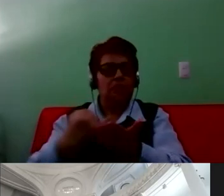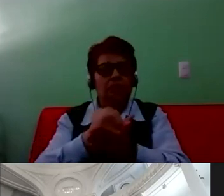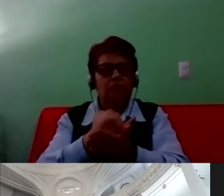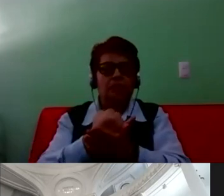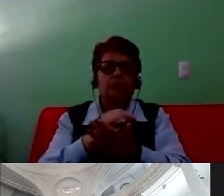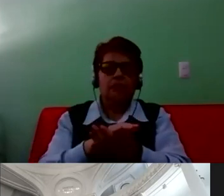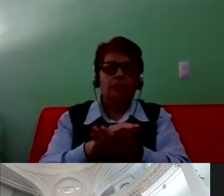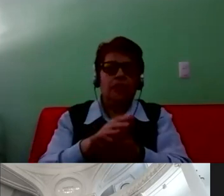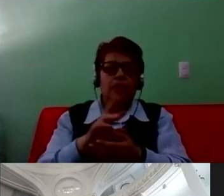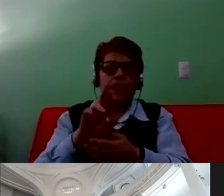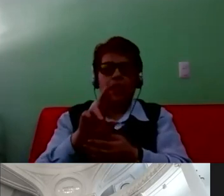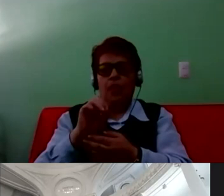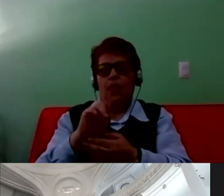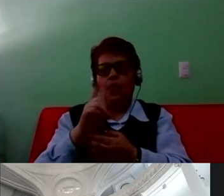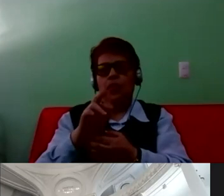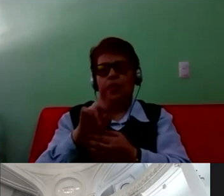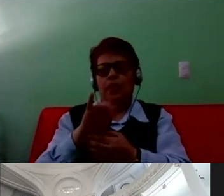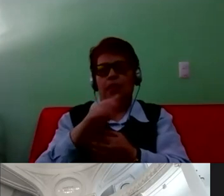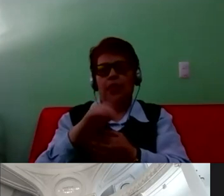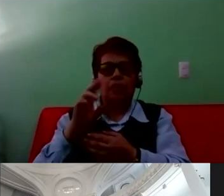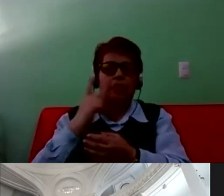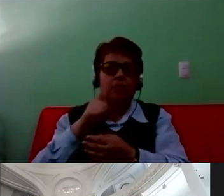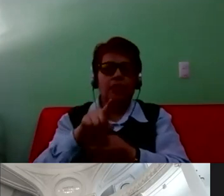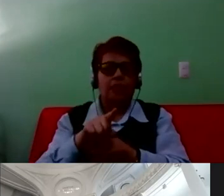Gracias. Diputado Rodríguez.